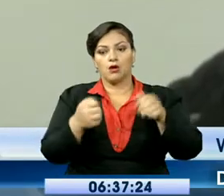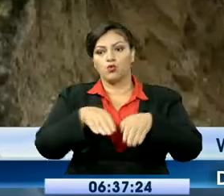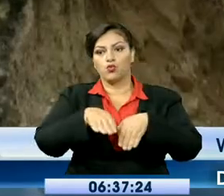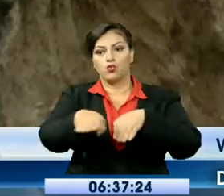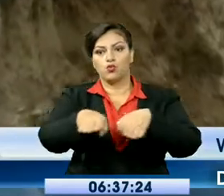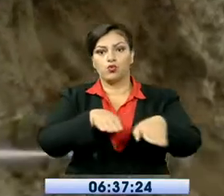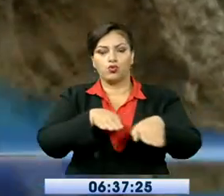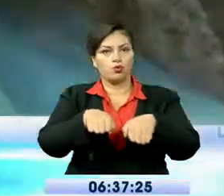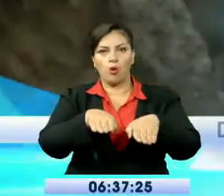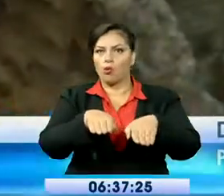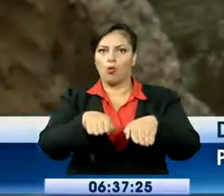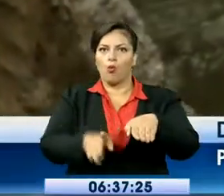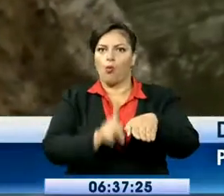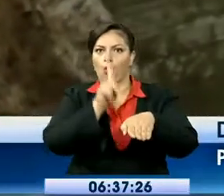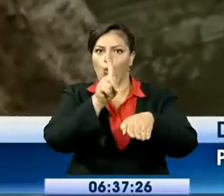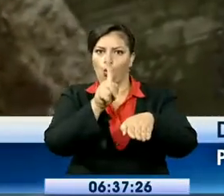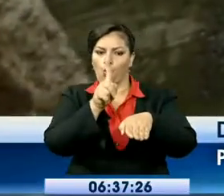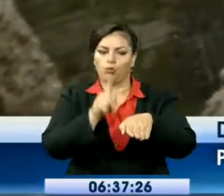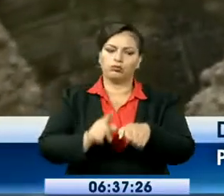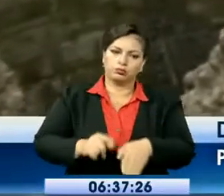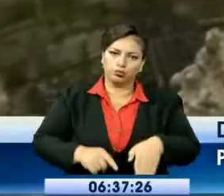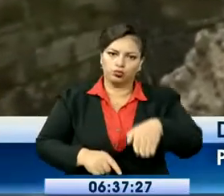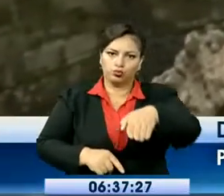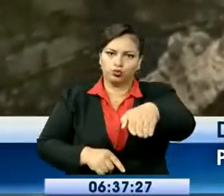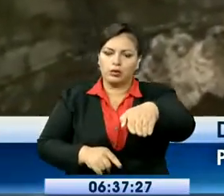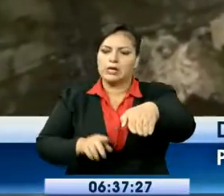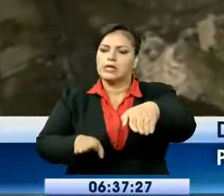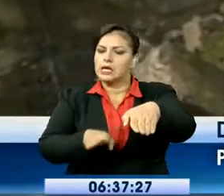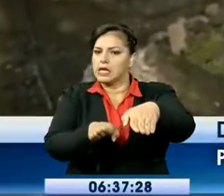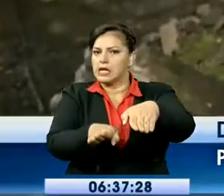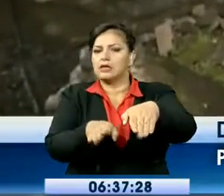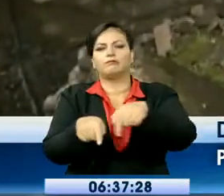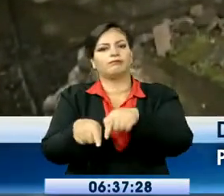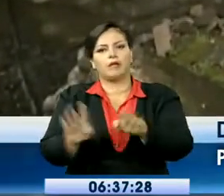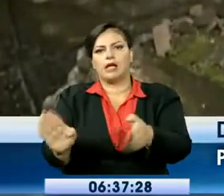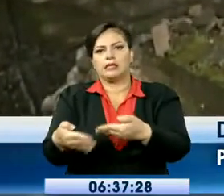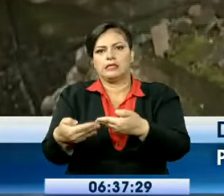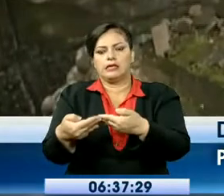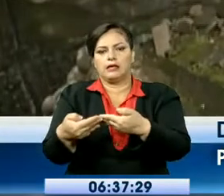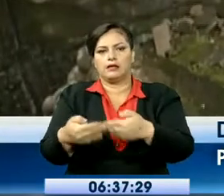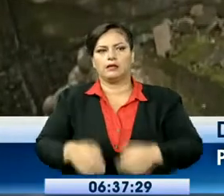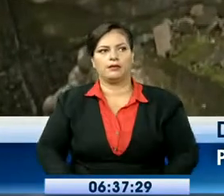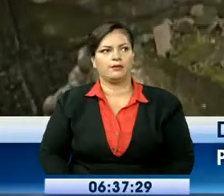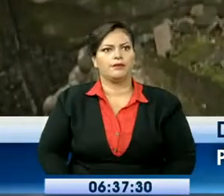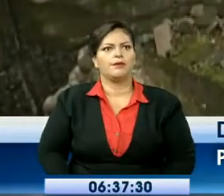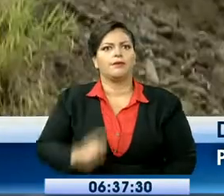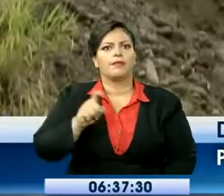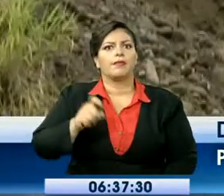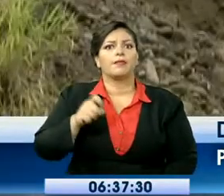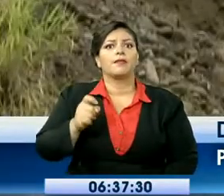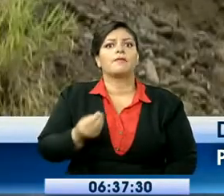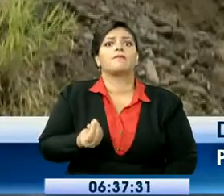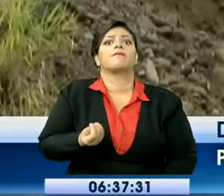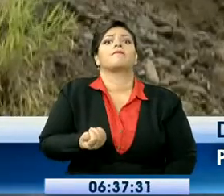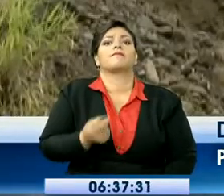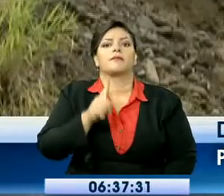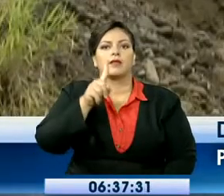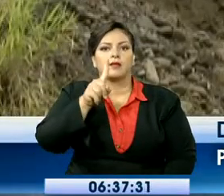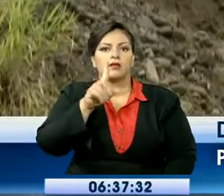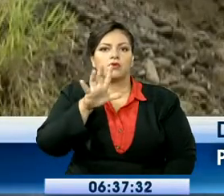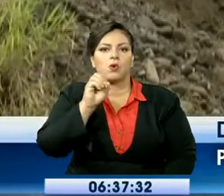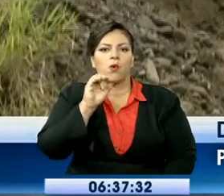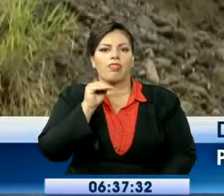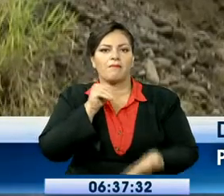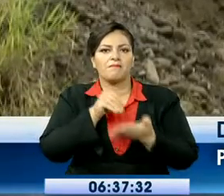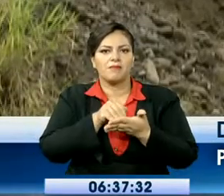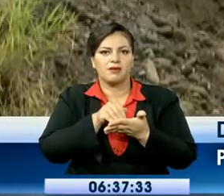carril. Son $350,000 que se estiman se necesitarían para realizar los trabajos de reparación, tanto del acceso como de los